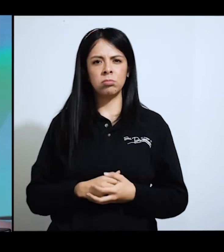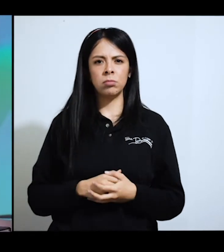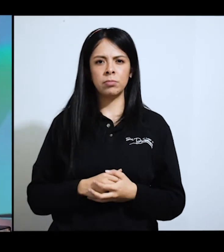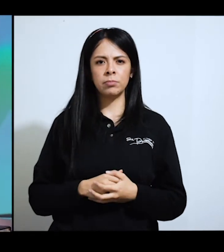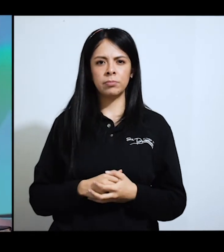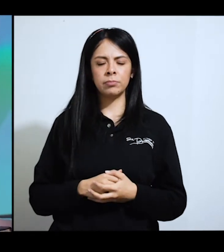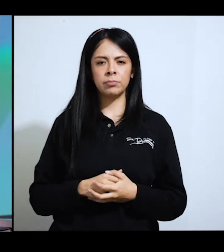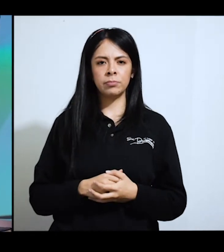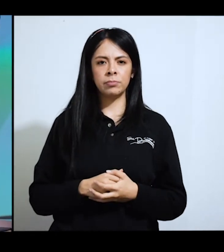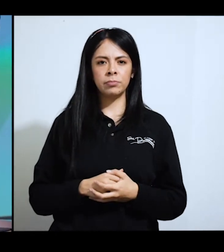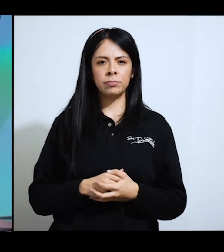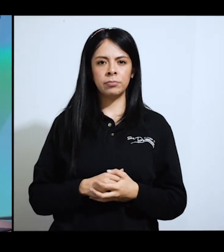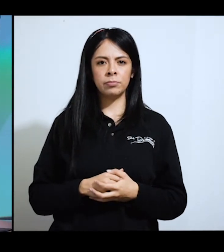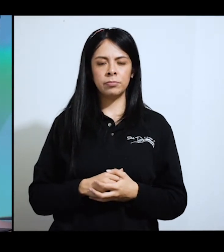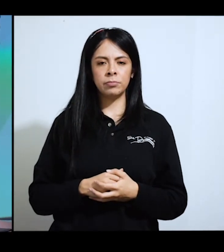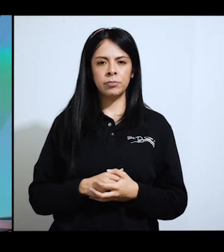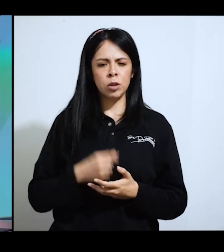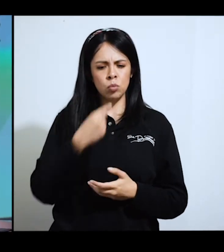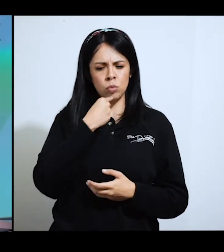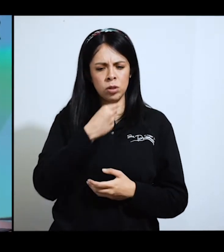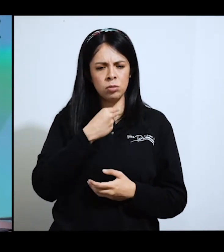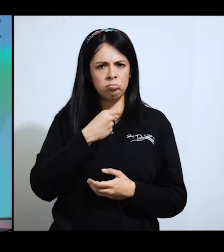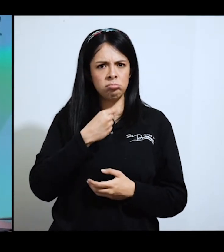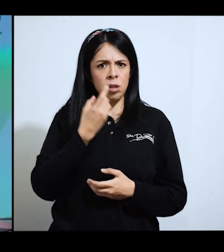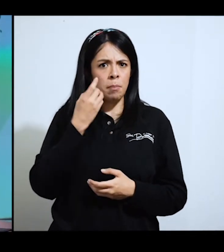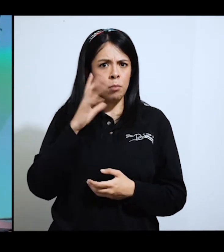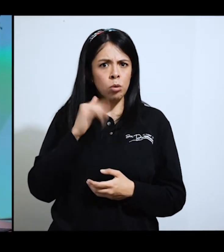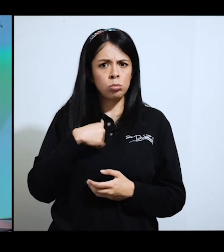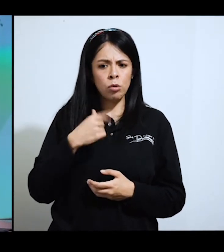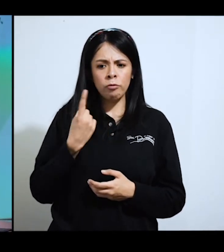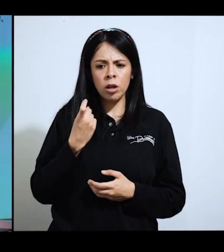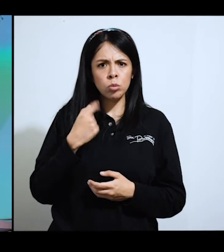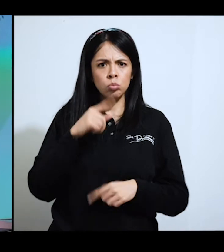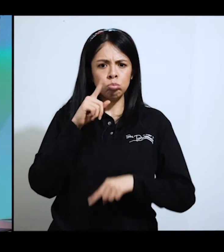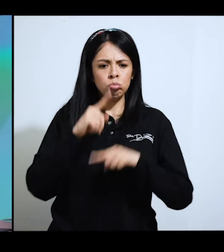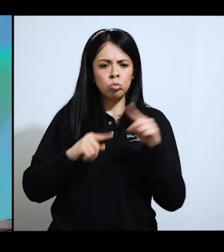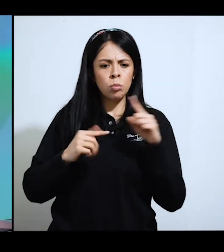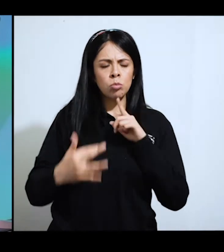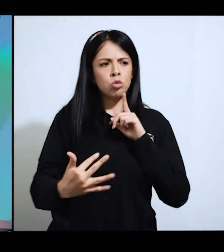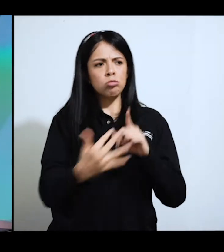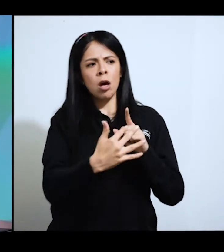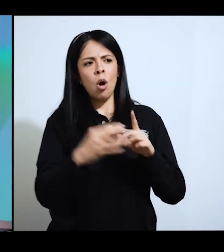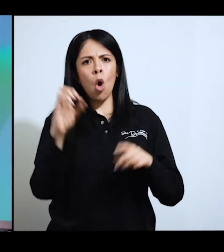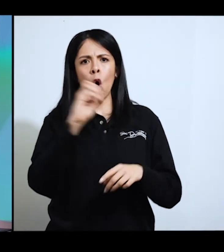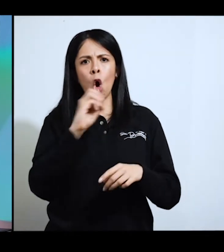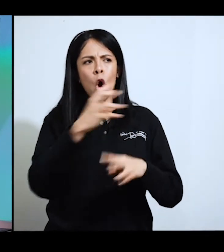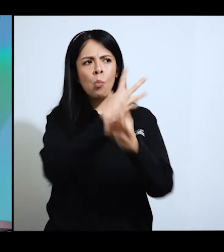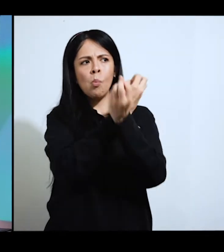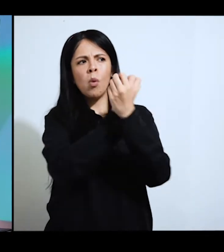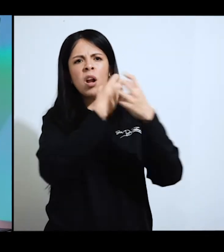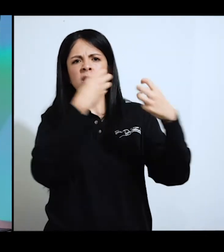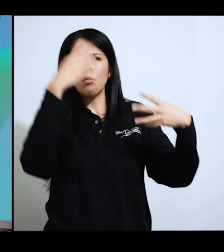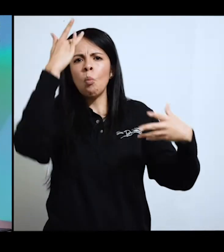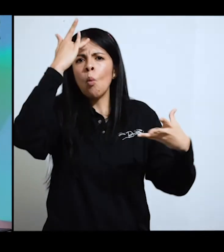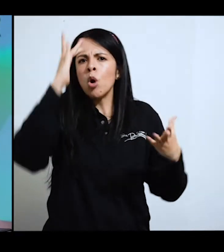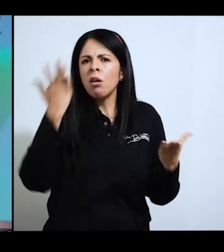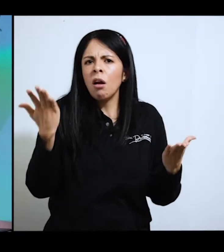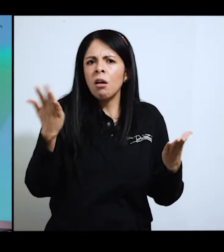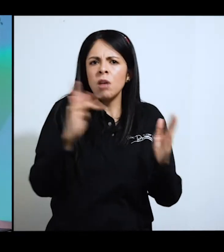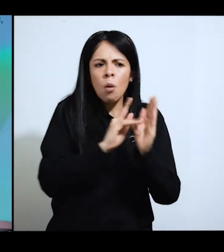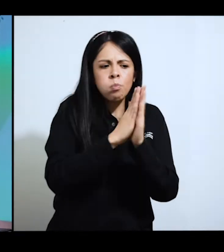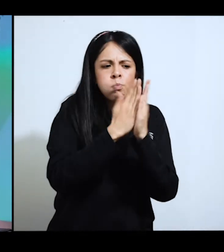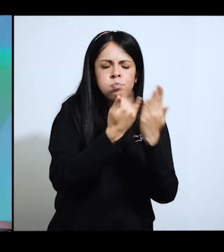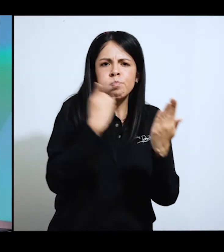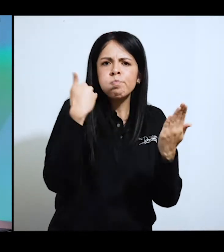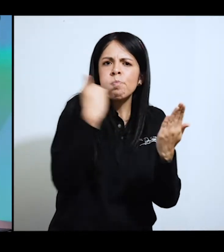no vamos a ser atacados, atormentados, engañados por los demonios, ¿por qué está este